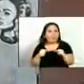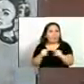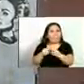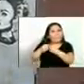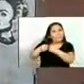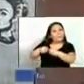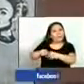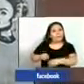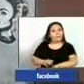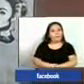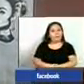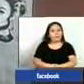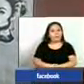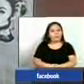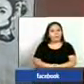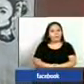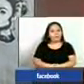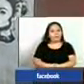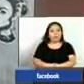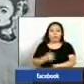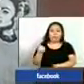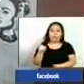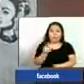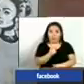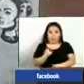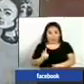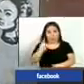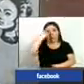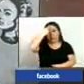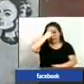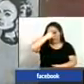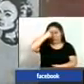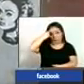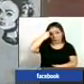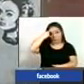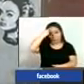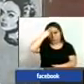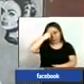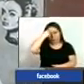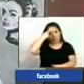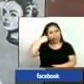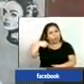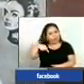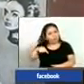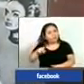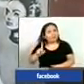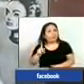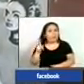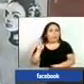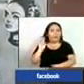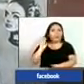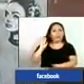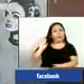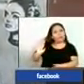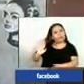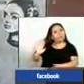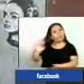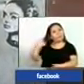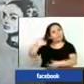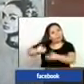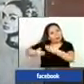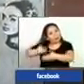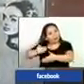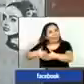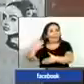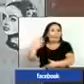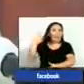las personas católicas tienen que seguir con las tradiciones que por lo menos nos